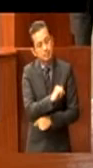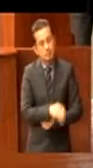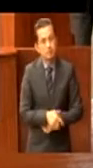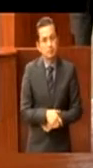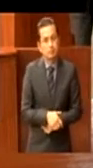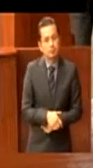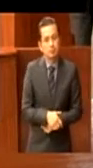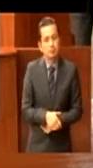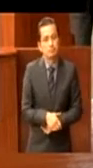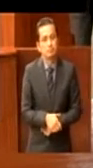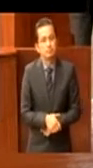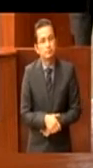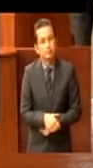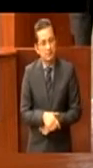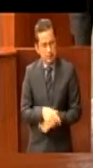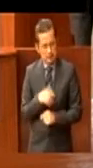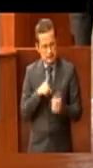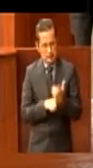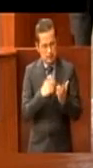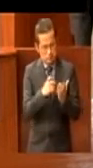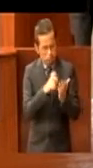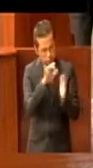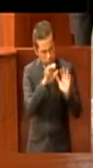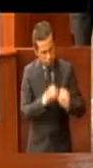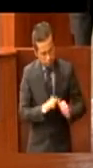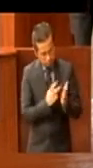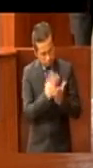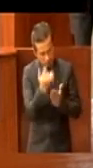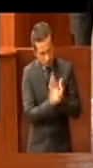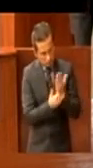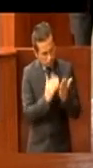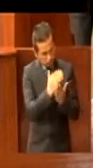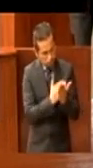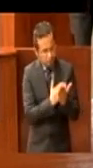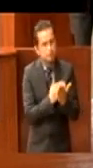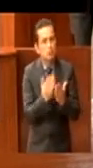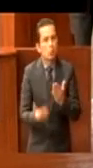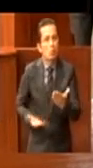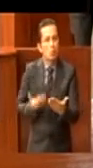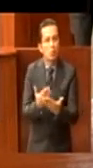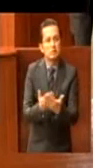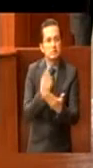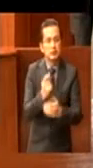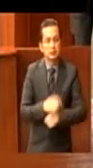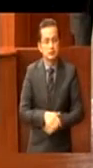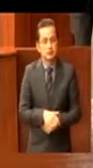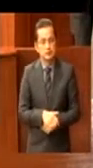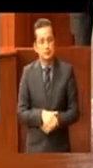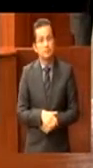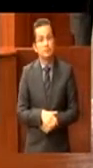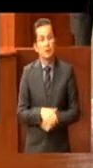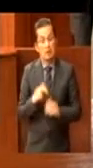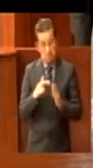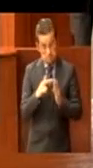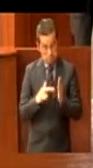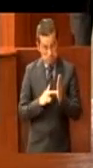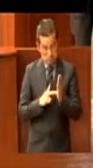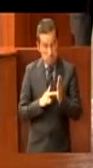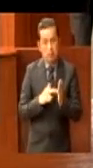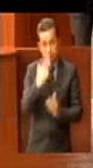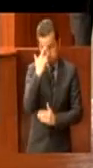en el proyecto que se somete a su consideración se propone decretar la existencia de la infracción